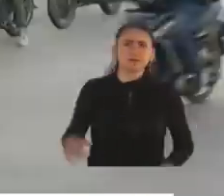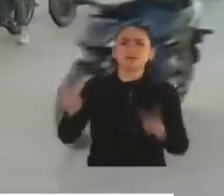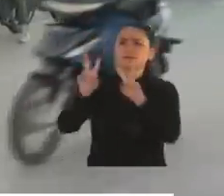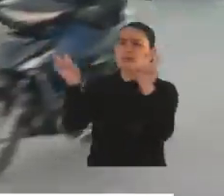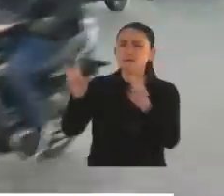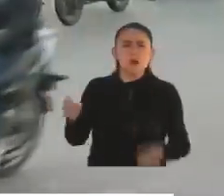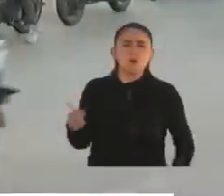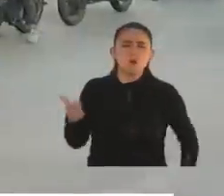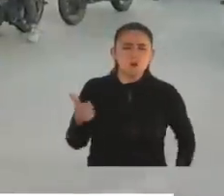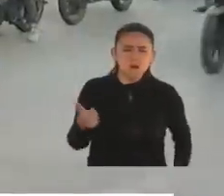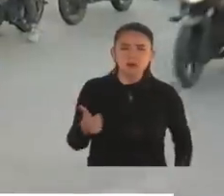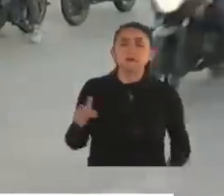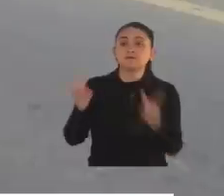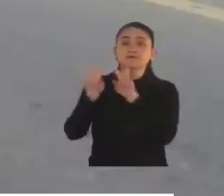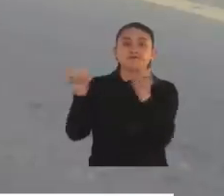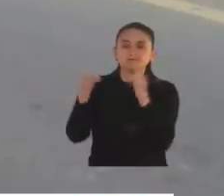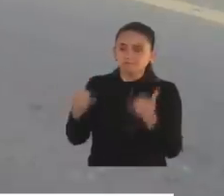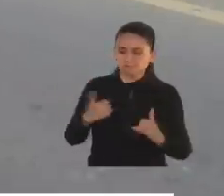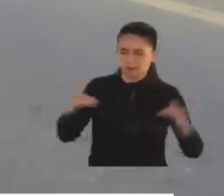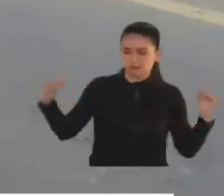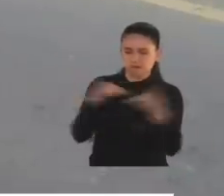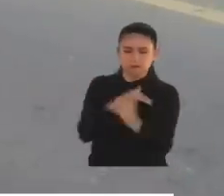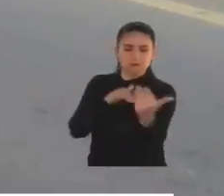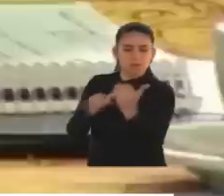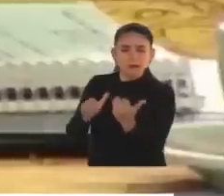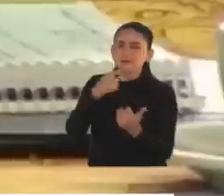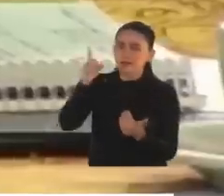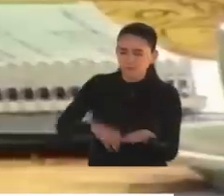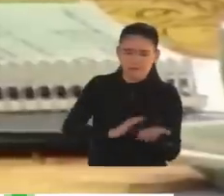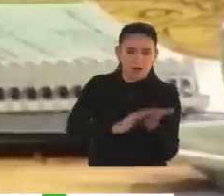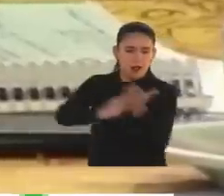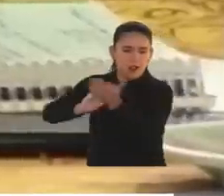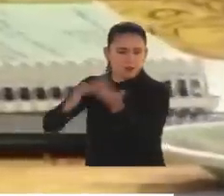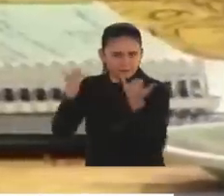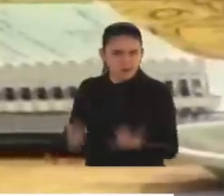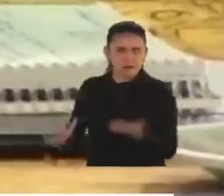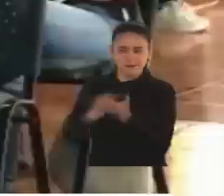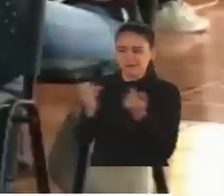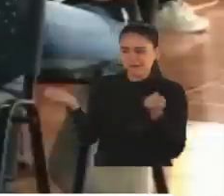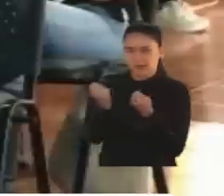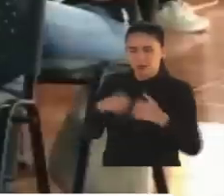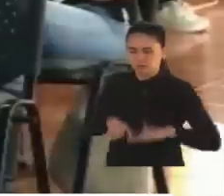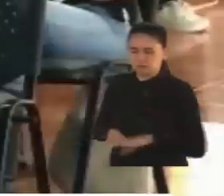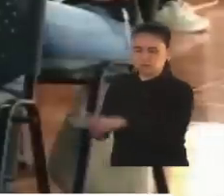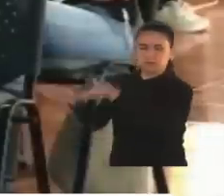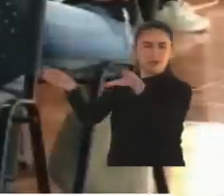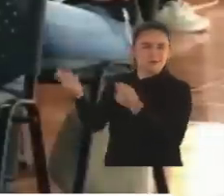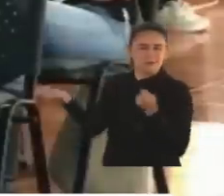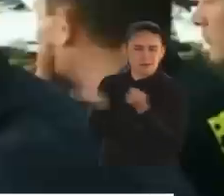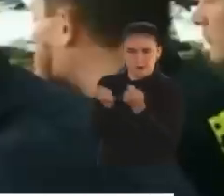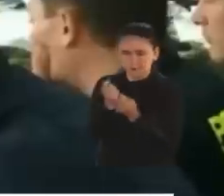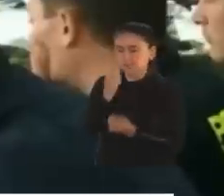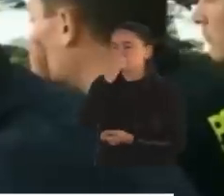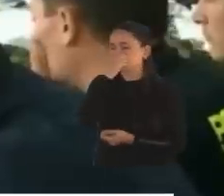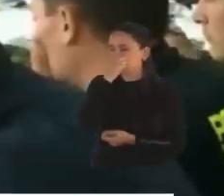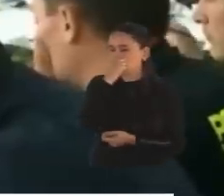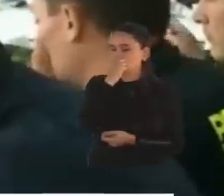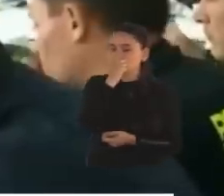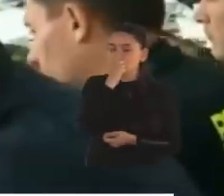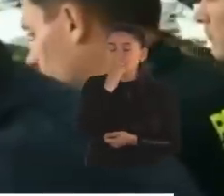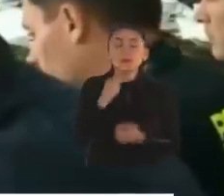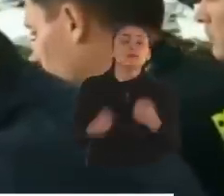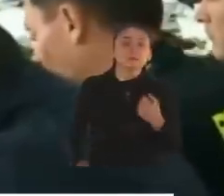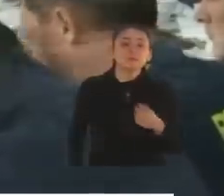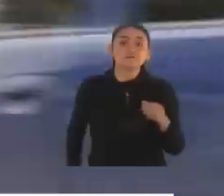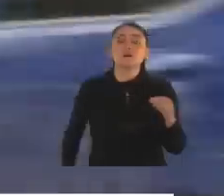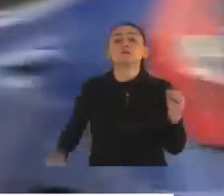que ver con las nuevas vías que serán habilitadas, intervenidas, cercanas, alternas a la Panamericana, como qué hacer con esos productos que